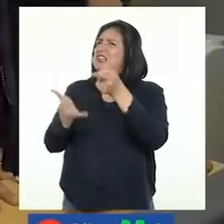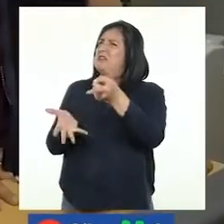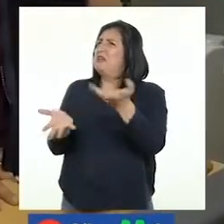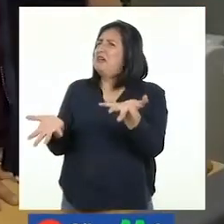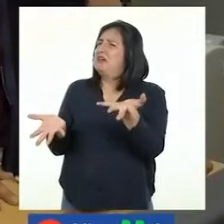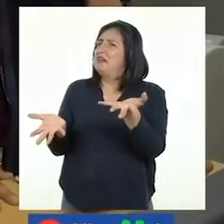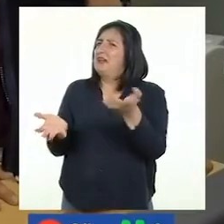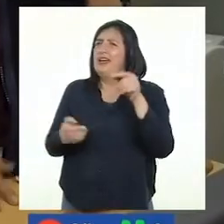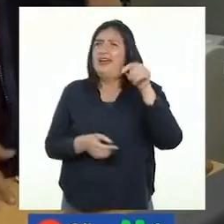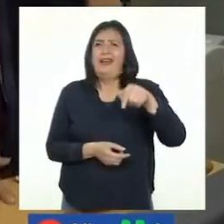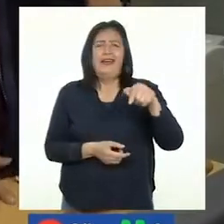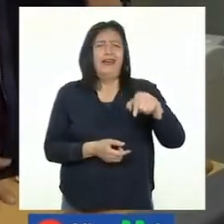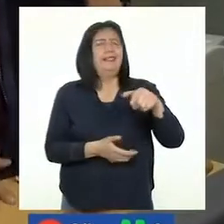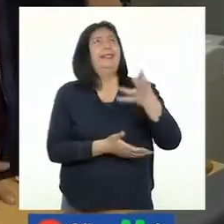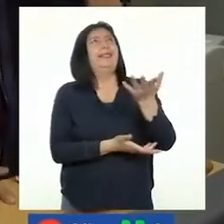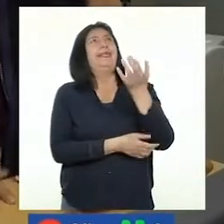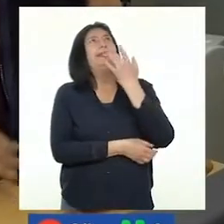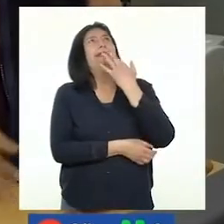El clima